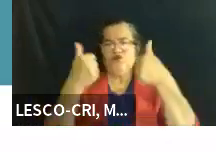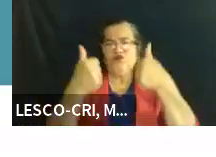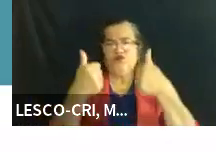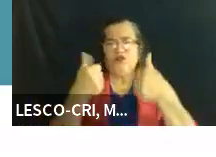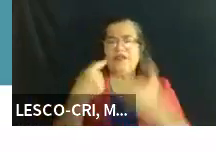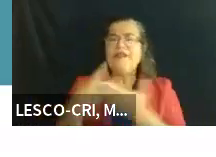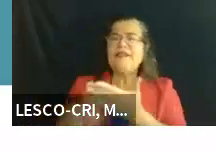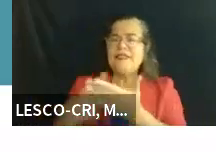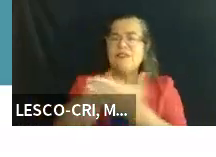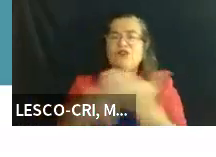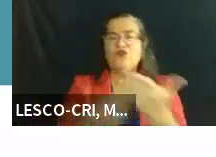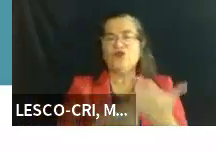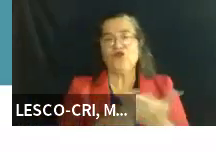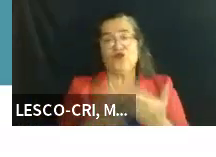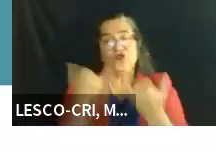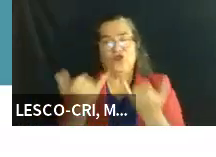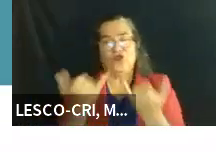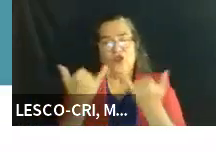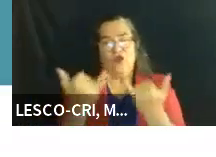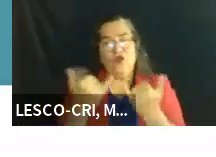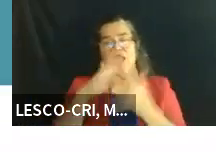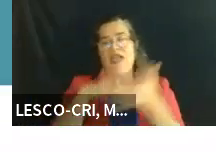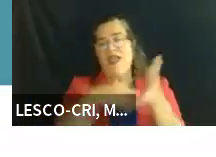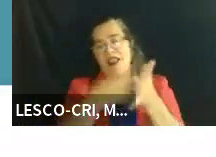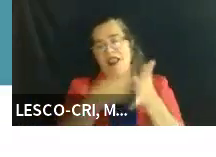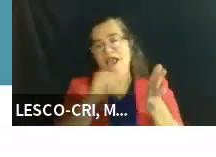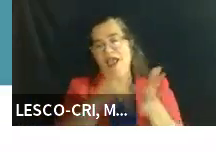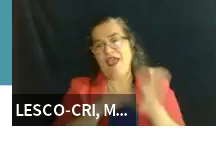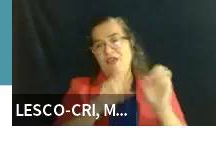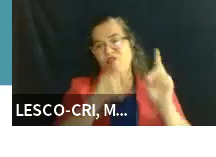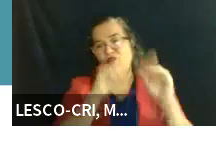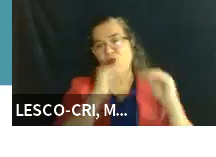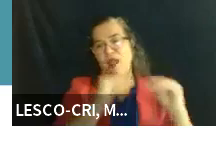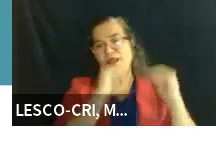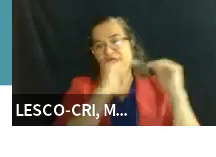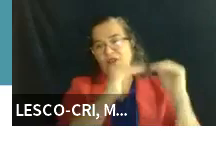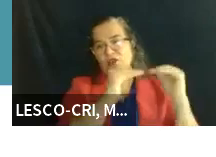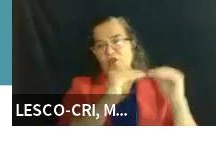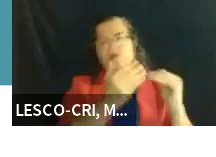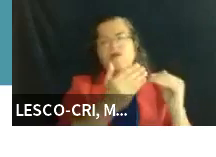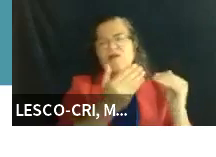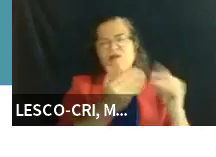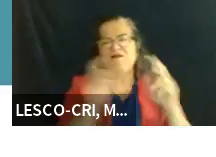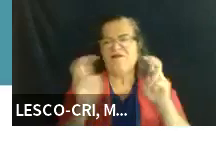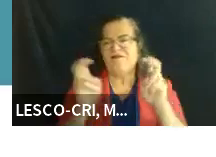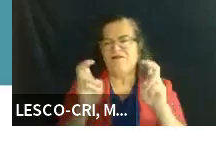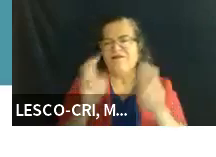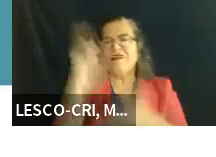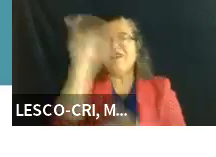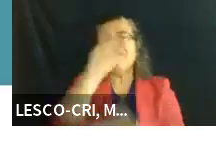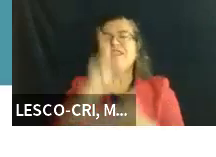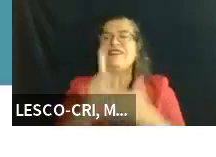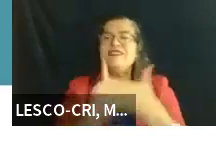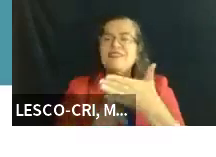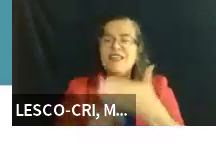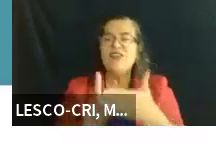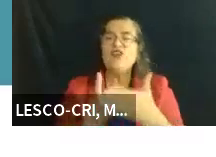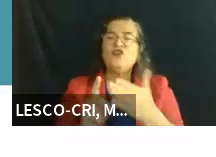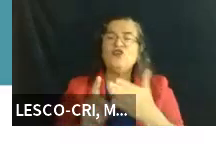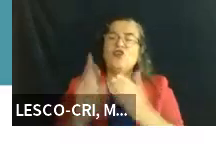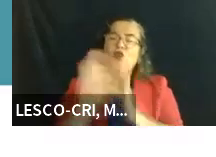discusión que se está dando hoy en la agenda de la educación superior sobre diseños curriculares con foco en competencias. Y cómo